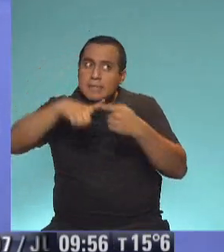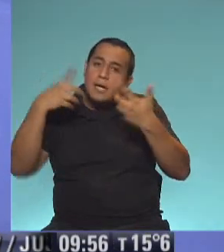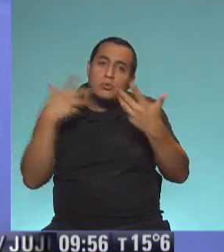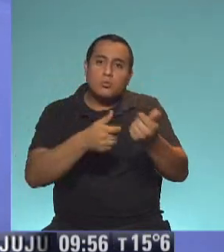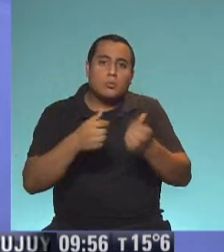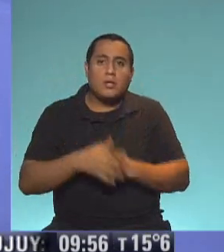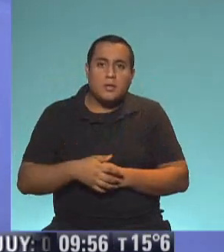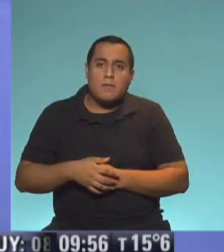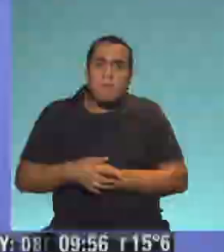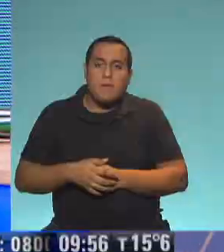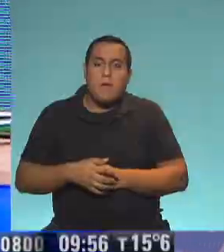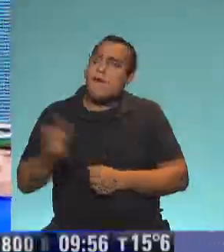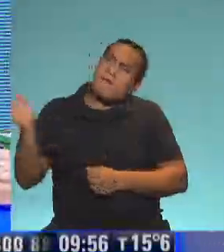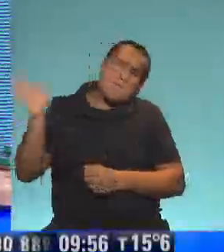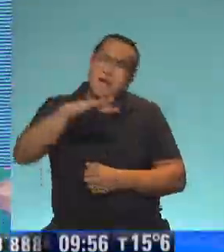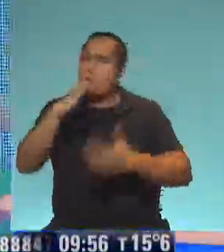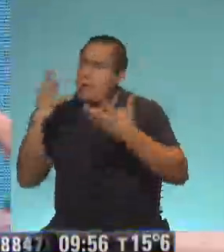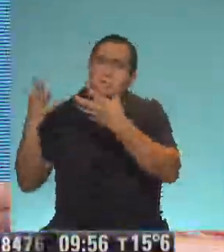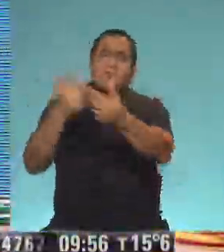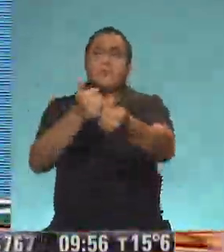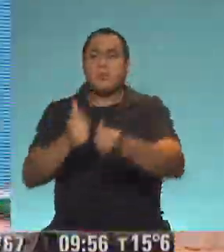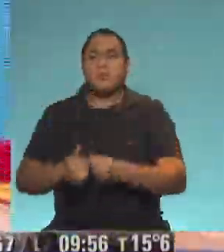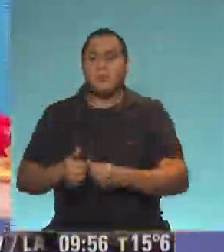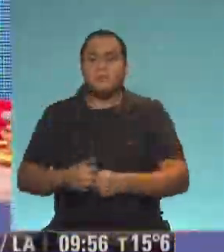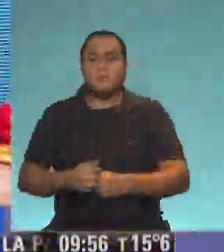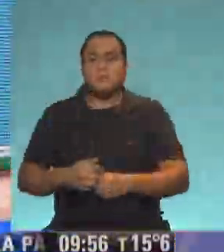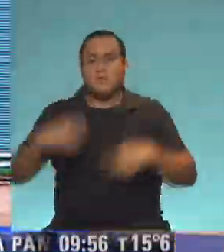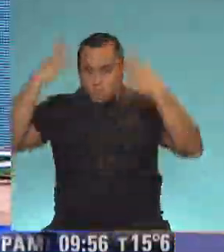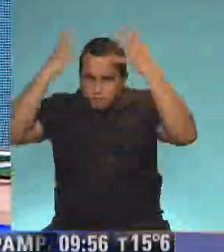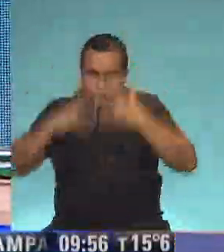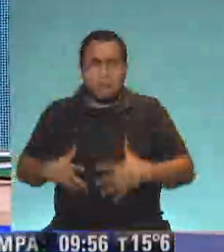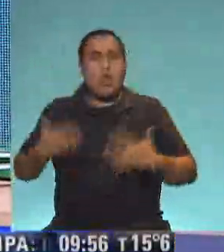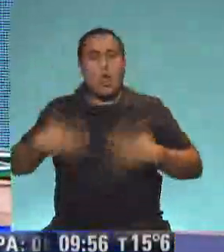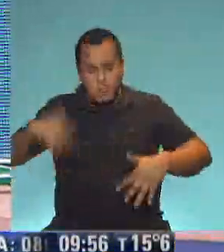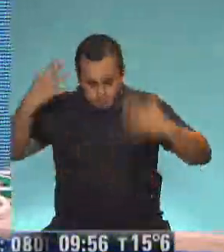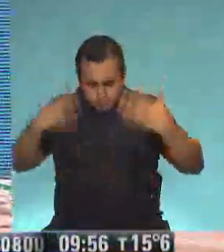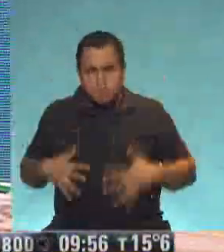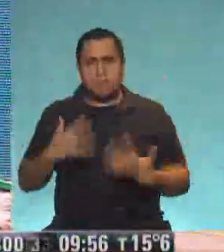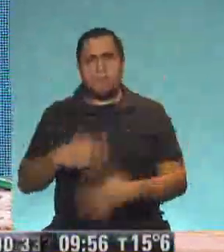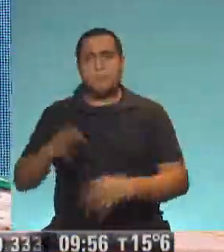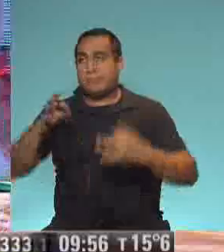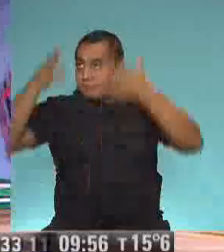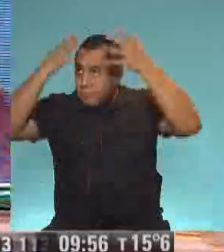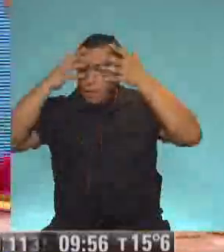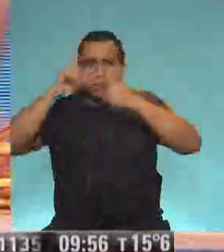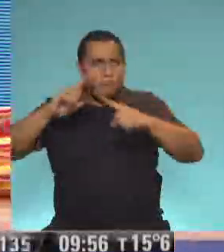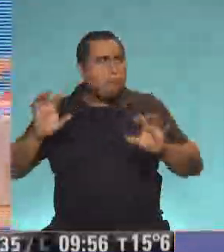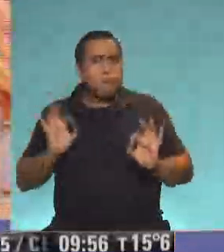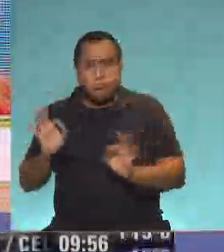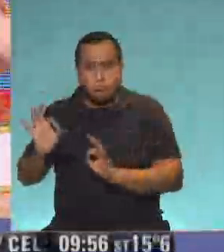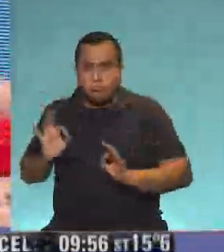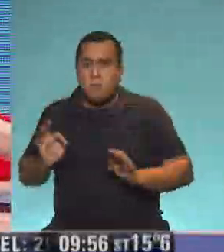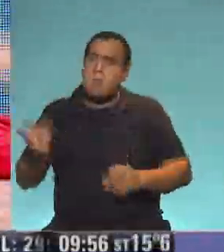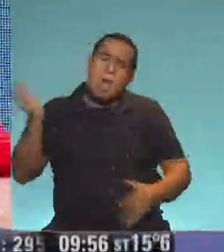bomberas. Tranquilo. ¡Al rescate! Super trajes. Shh, shh, shh. chaqueta. Casco. Bien. Casco. Tenemos